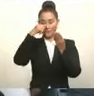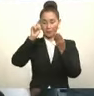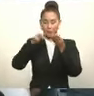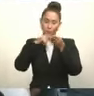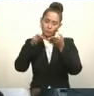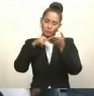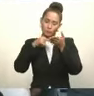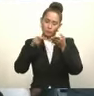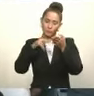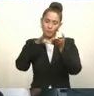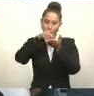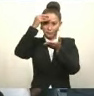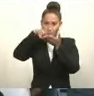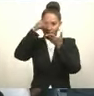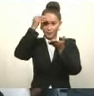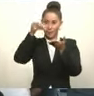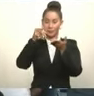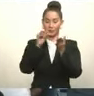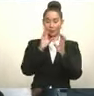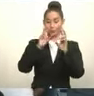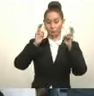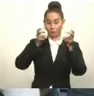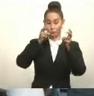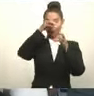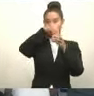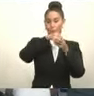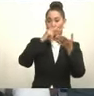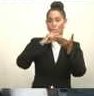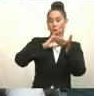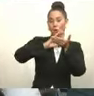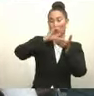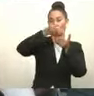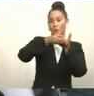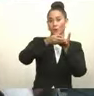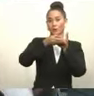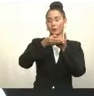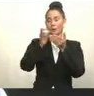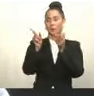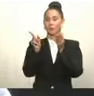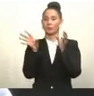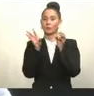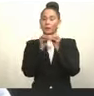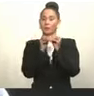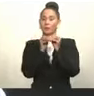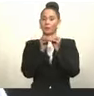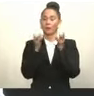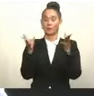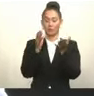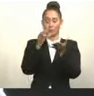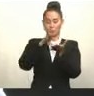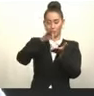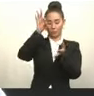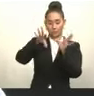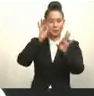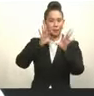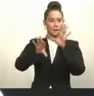cómo se diseñó. Esos contenidos curriculares fueron adaptados a la modalidad de educación a distancia, es decir,